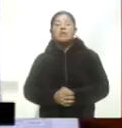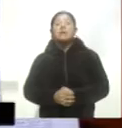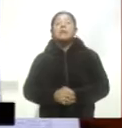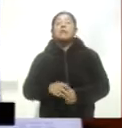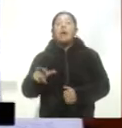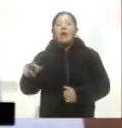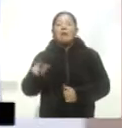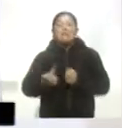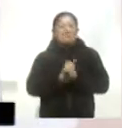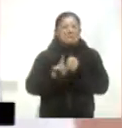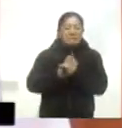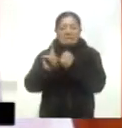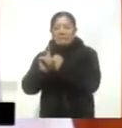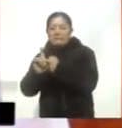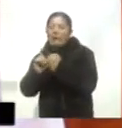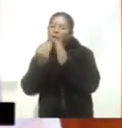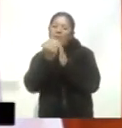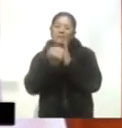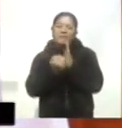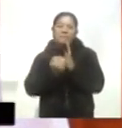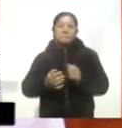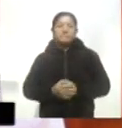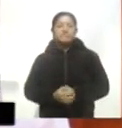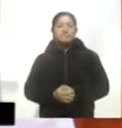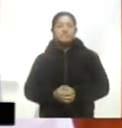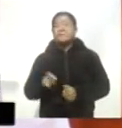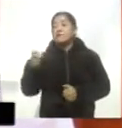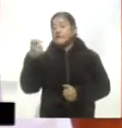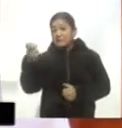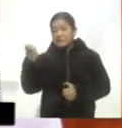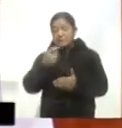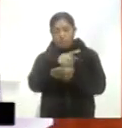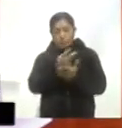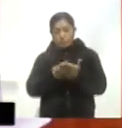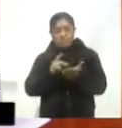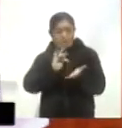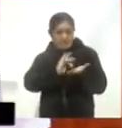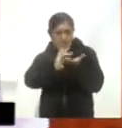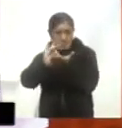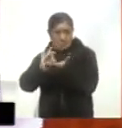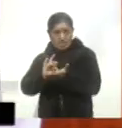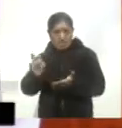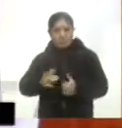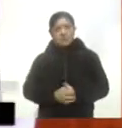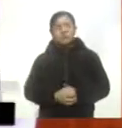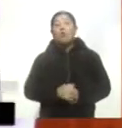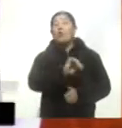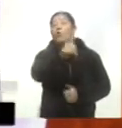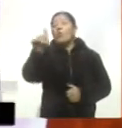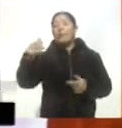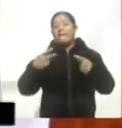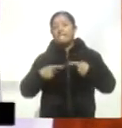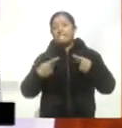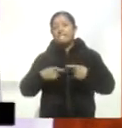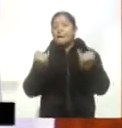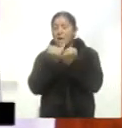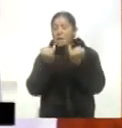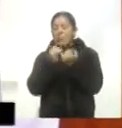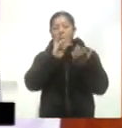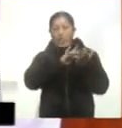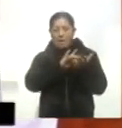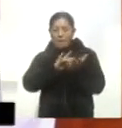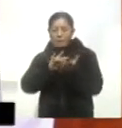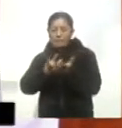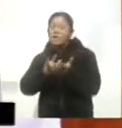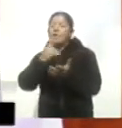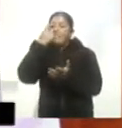de la crisis económica. Gracias a este programa implementado por su gobierno, otras personas también están recibiendo apoyo para reactivar